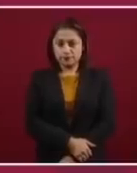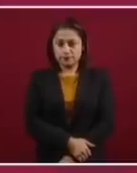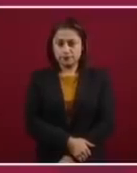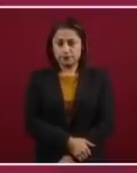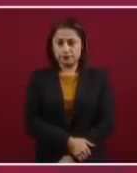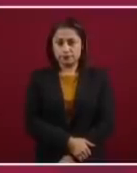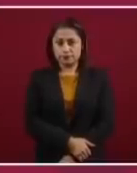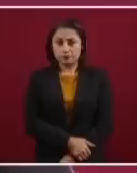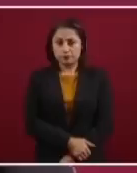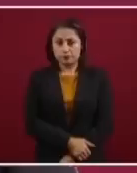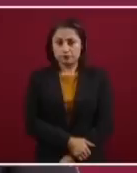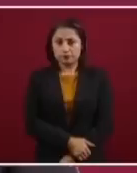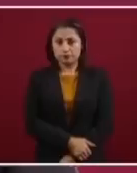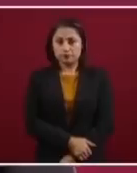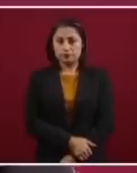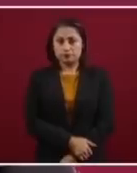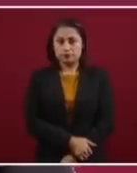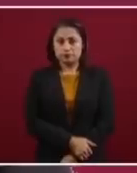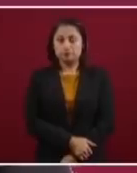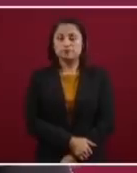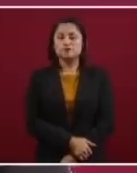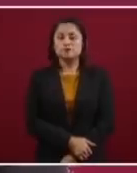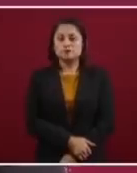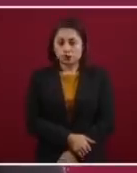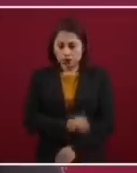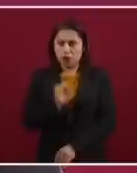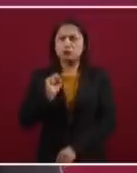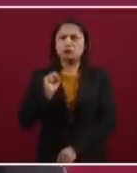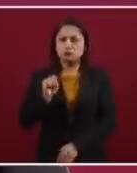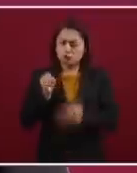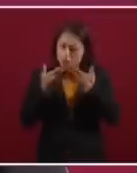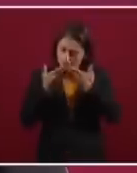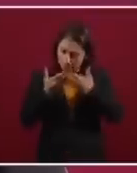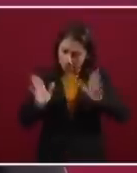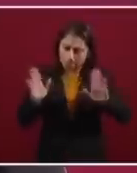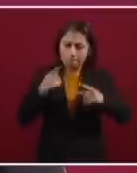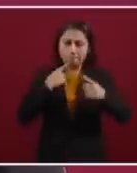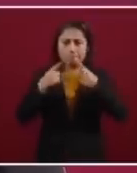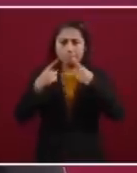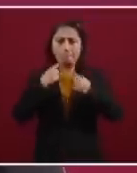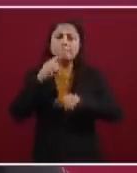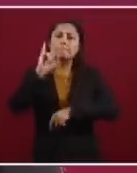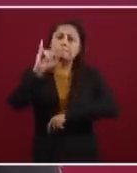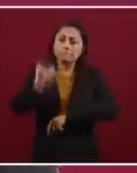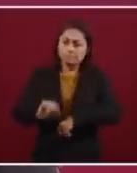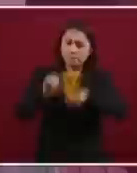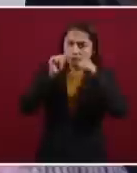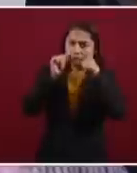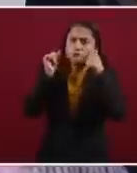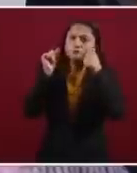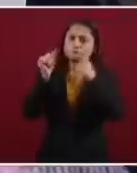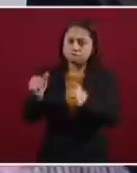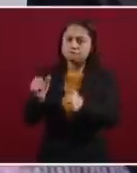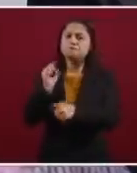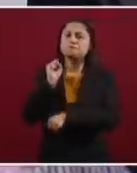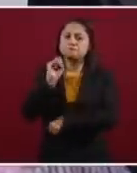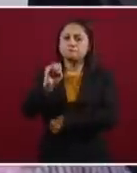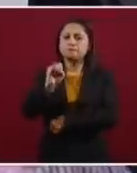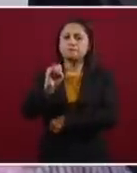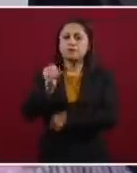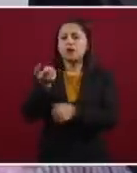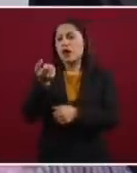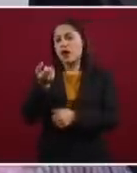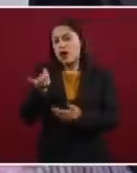ay dispone disposición al diálogo que van a ser atendidos de esta manera